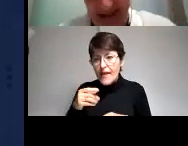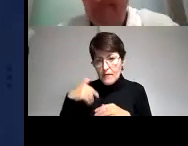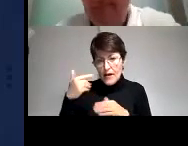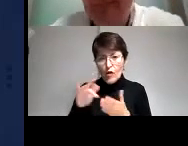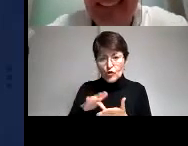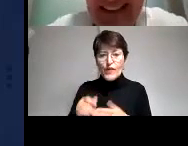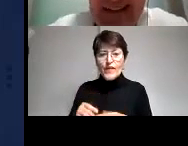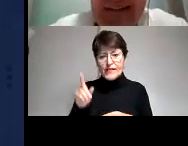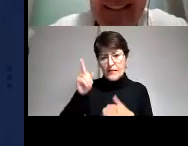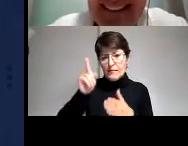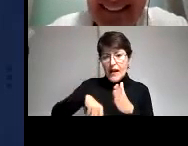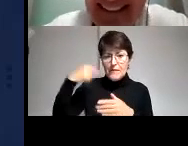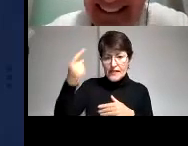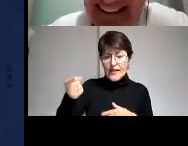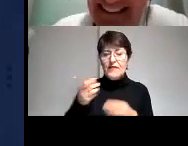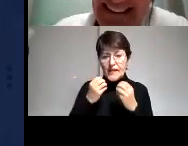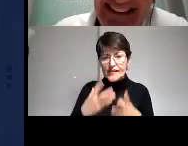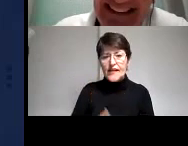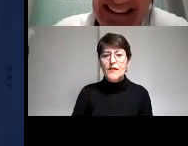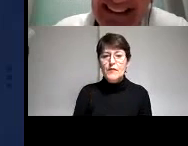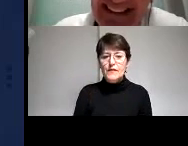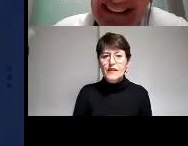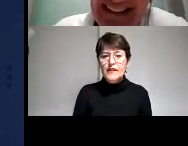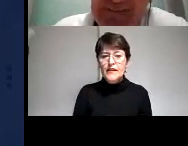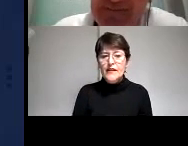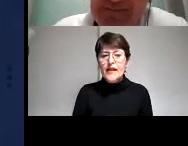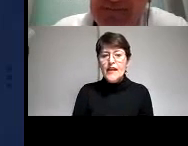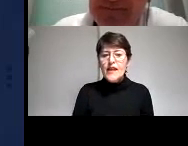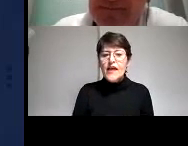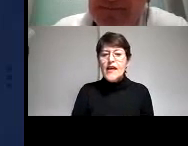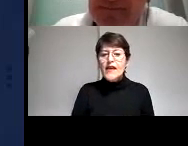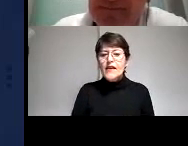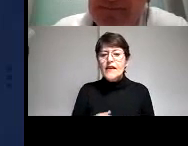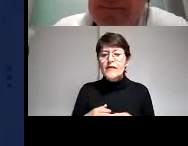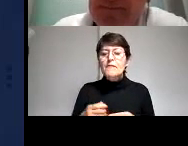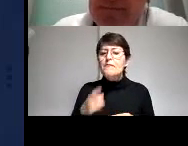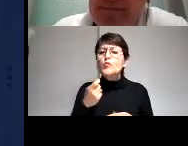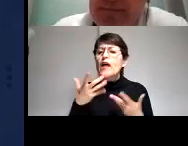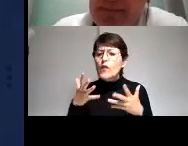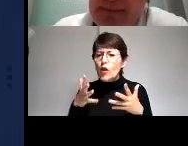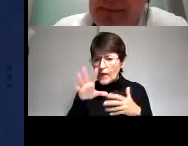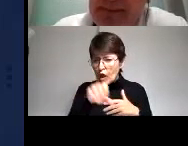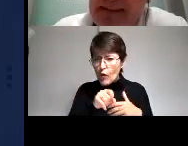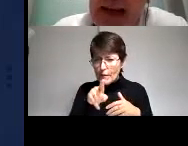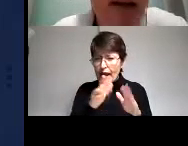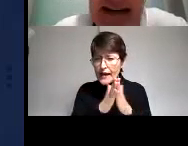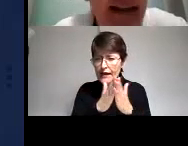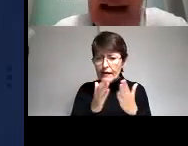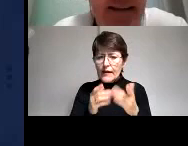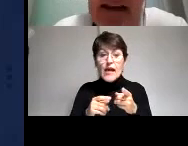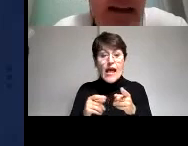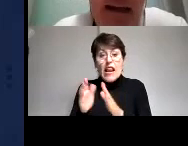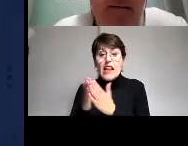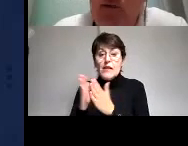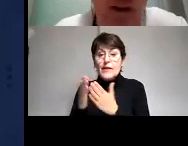mes que Vale. viene. Si os parece bien, yo creo que a la gente le parecerá estupendo. Preguntan, de hecho, que mucha gente interesa dónde se puede comprar, en librerías, incluso en En Amazon,